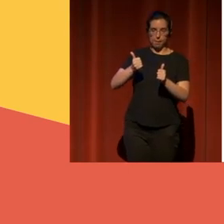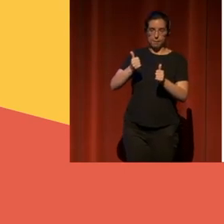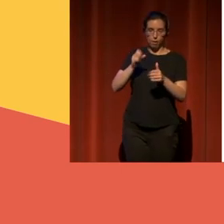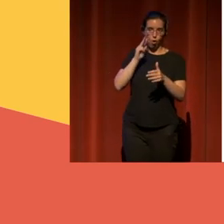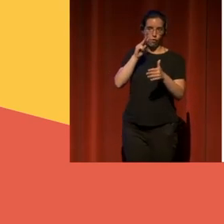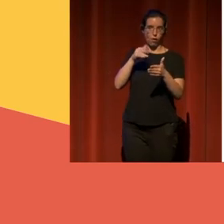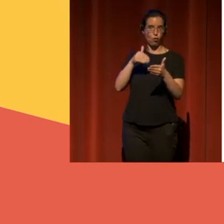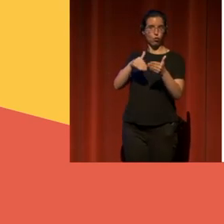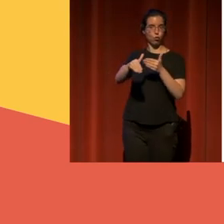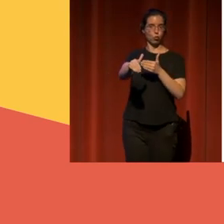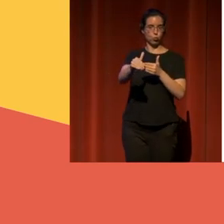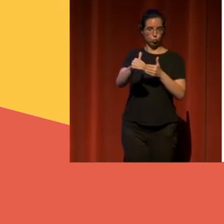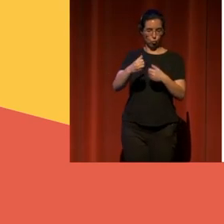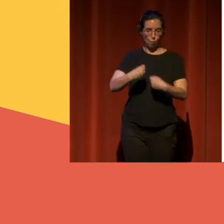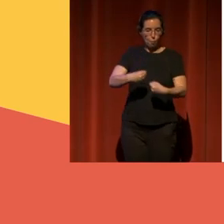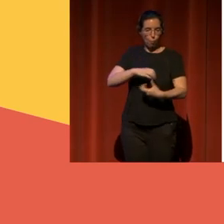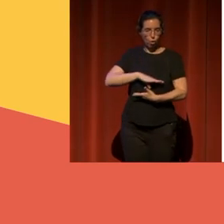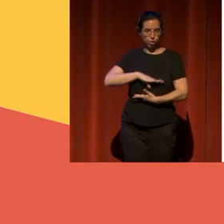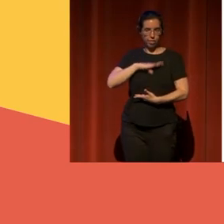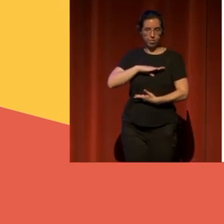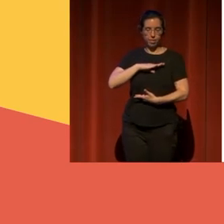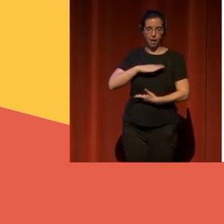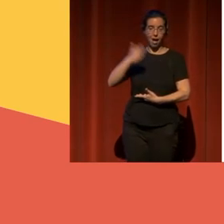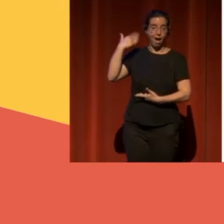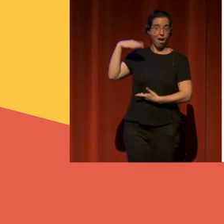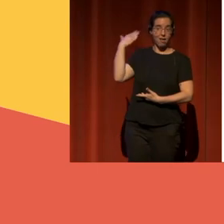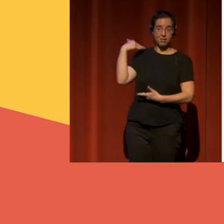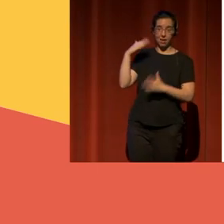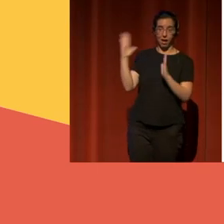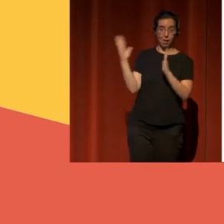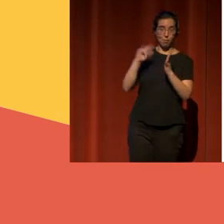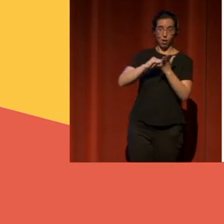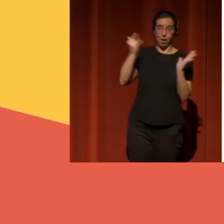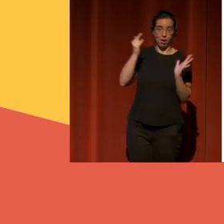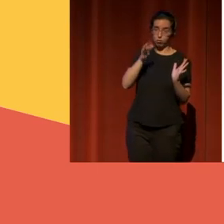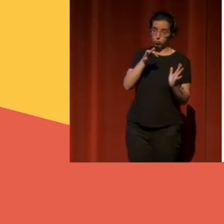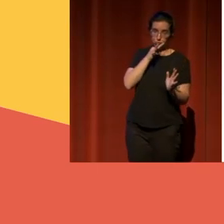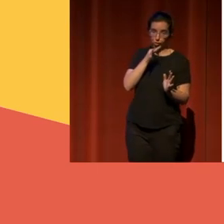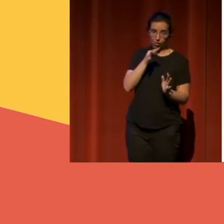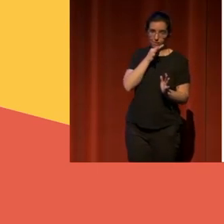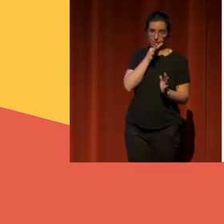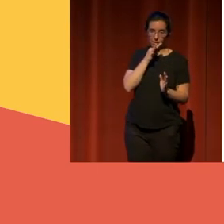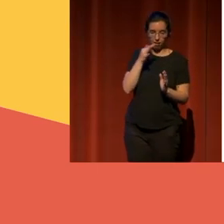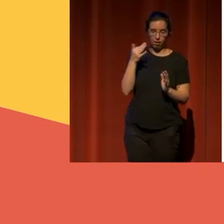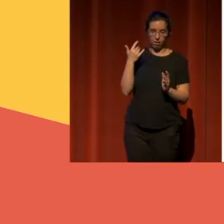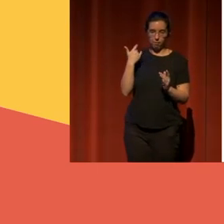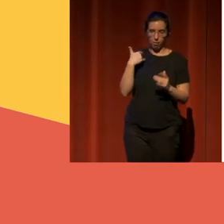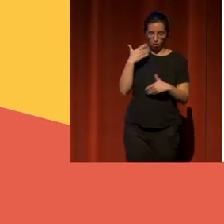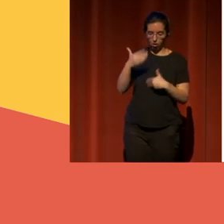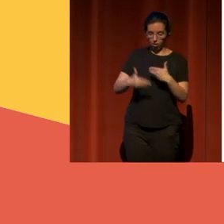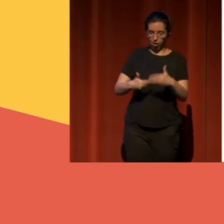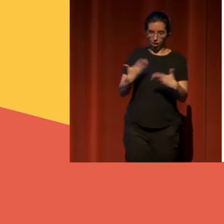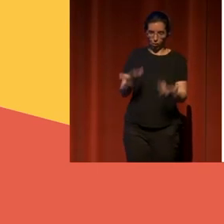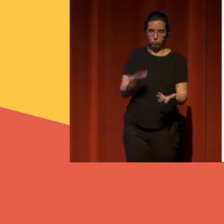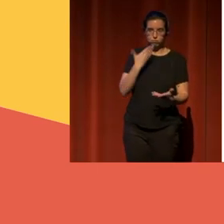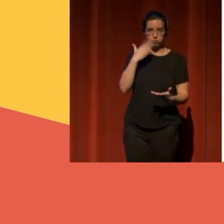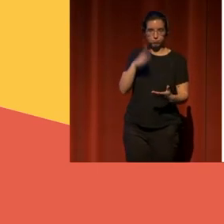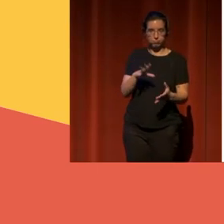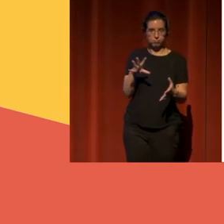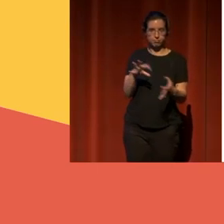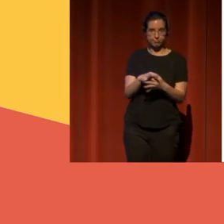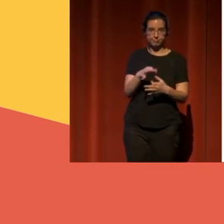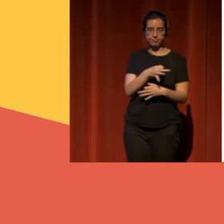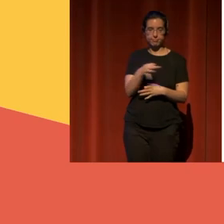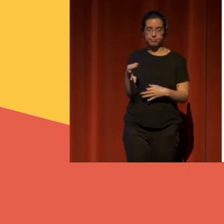potencial que tiene, ¿no?, en un momento todavía cuando las hicieron en el que no se había desarrollado suficientemente esta tecnología. Bueno, este